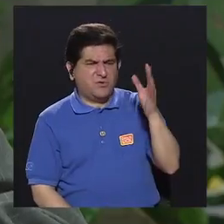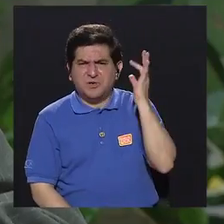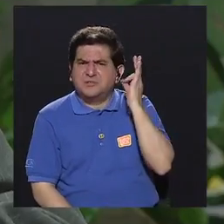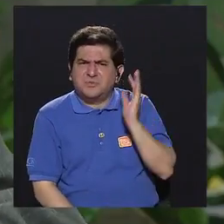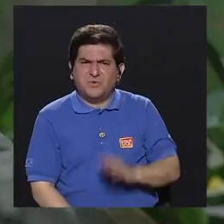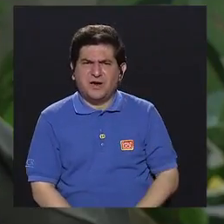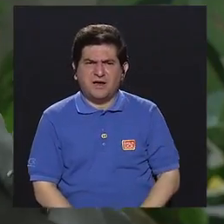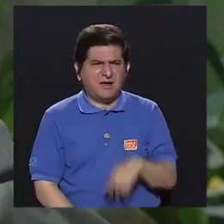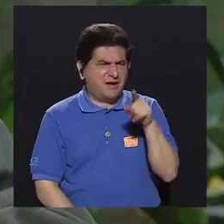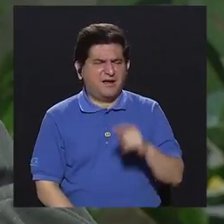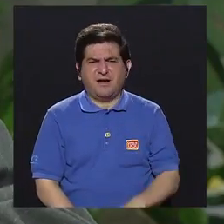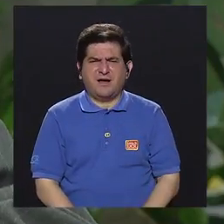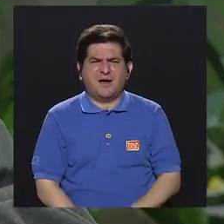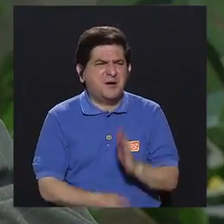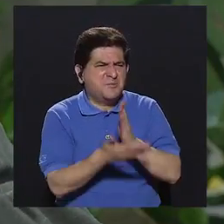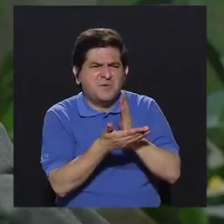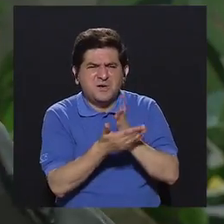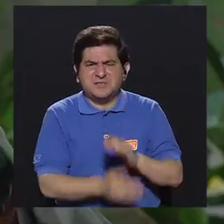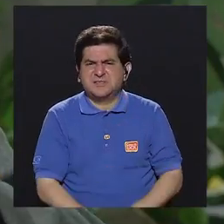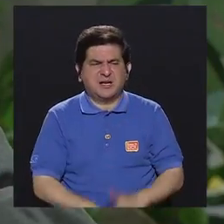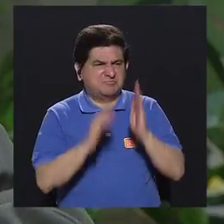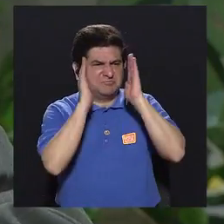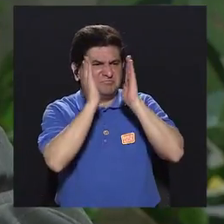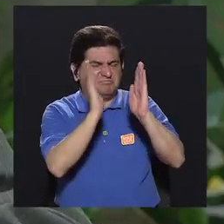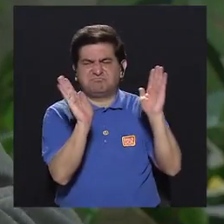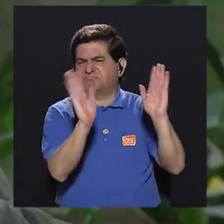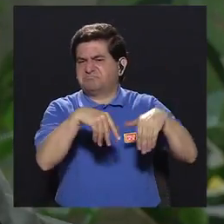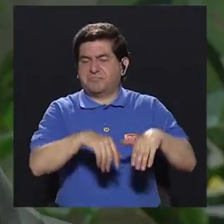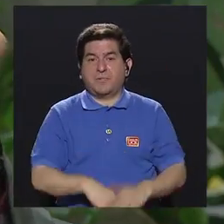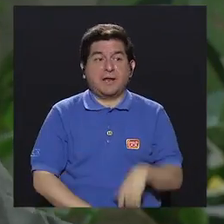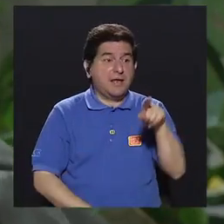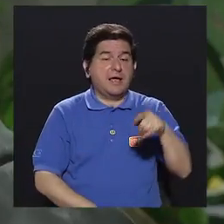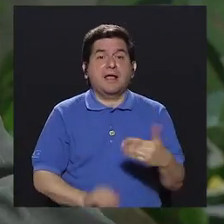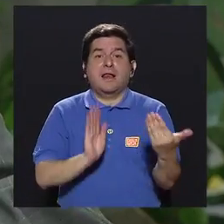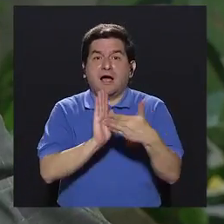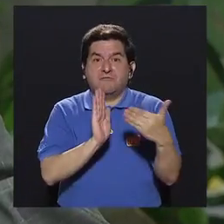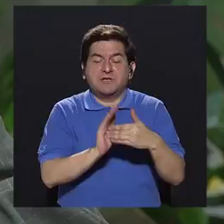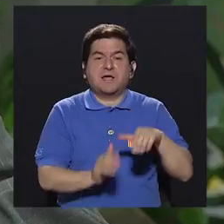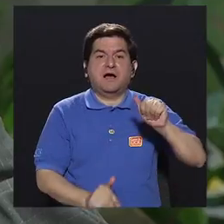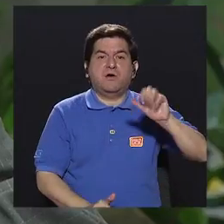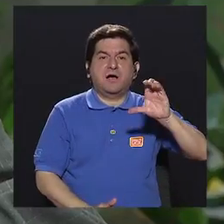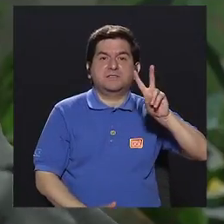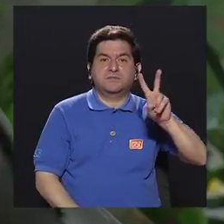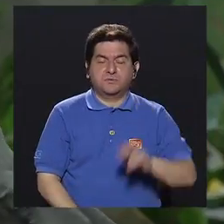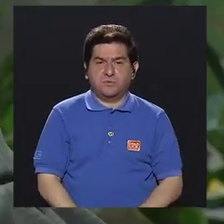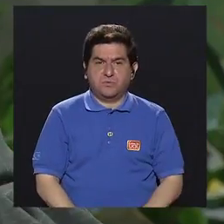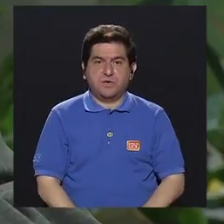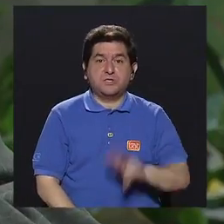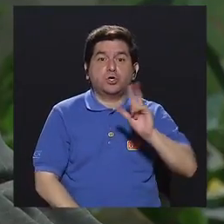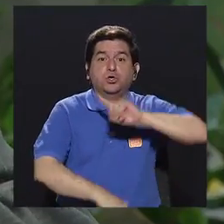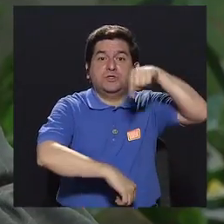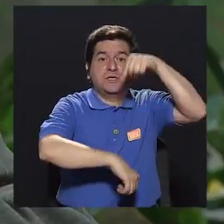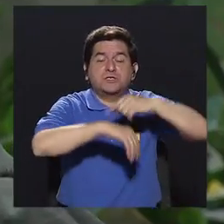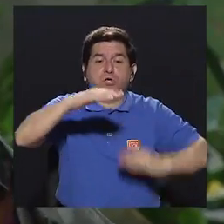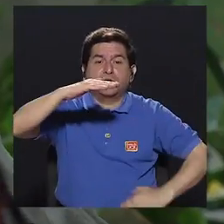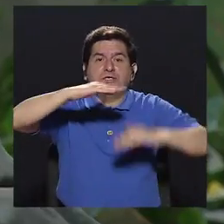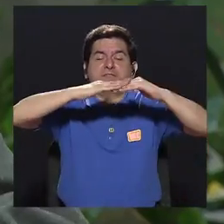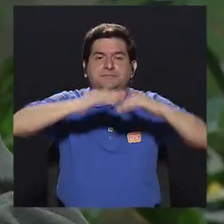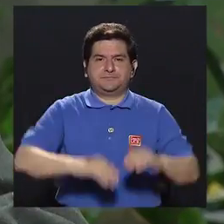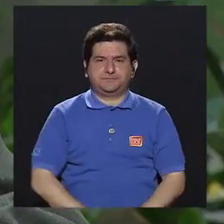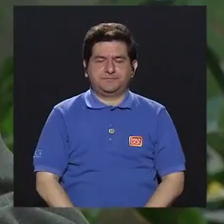esta señora? Está molestando y no le toman importancia y está sufriendo un evento cerebrovascular. Y ya les comenté que son 3 horas como